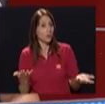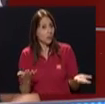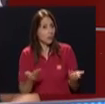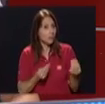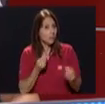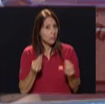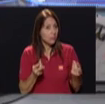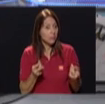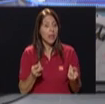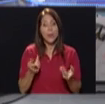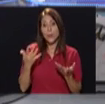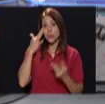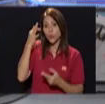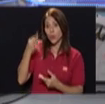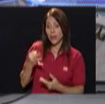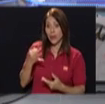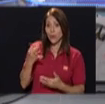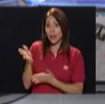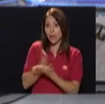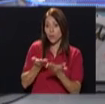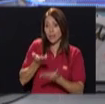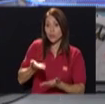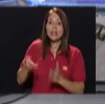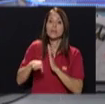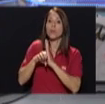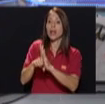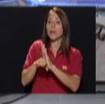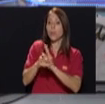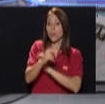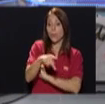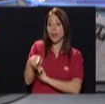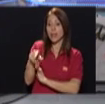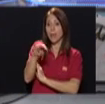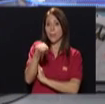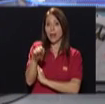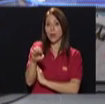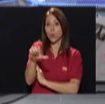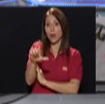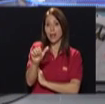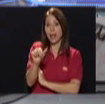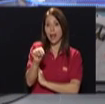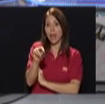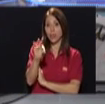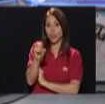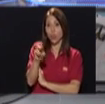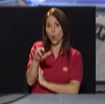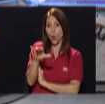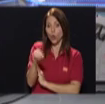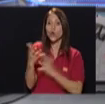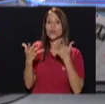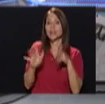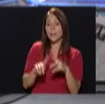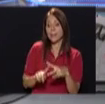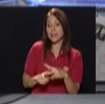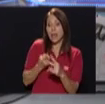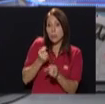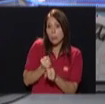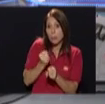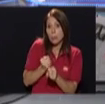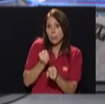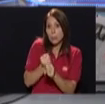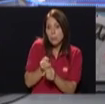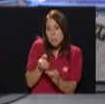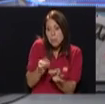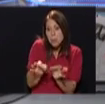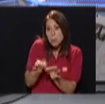creo Porque que es como el boom. O sea. Sí, es parte, yo creo, bueno, hay cosas que, por ejemplo, en el caso de Manuel Antonio se han empezado a hacer cositas pequeñas, pero